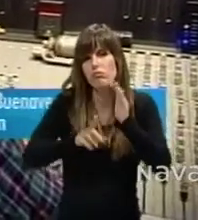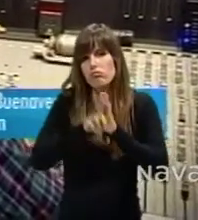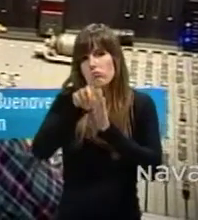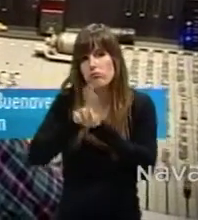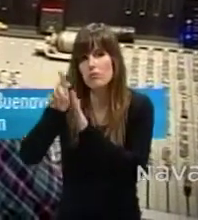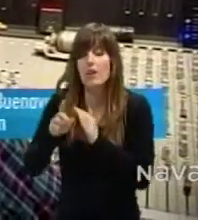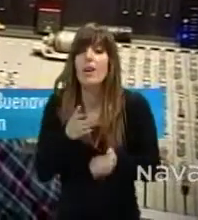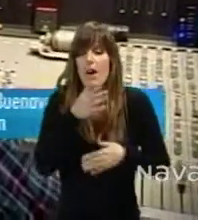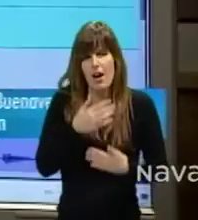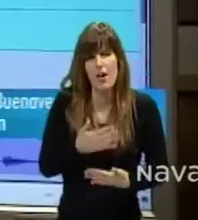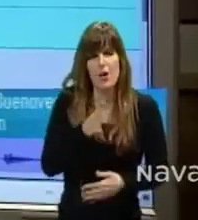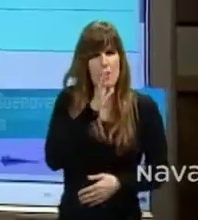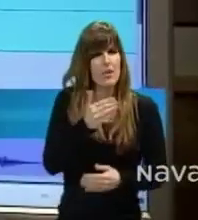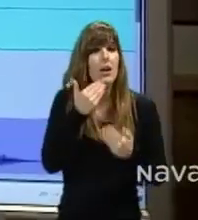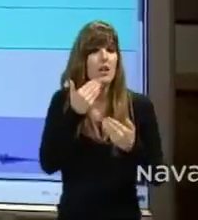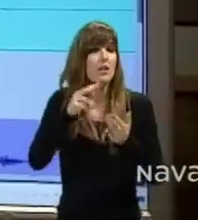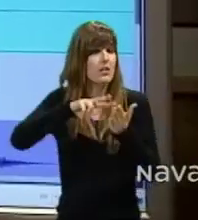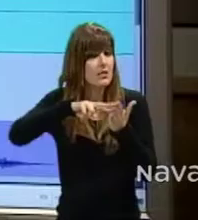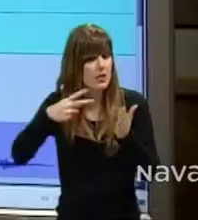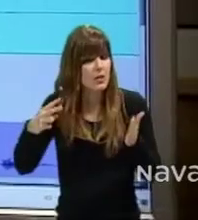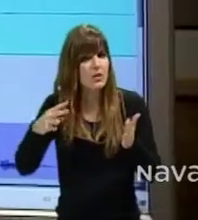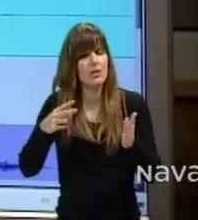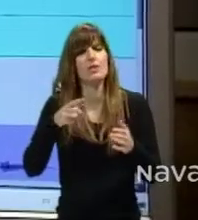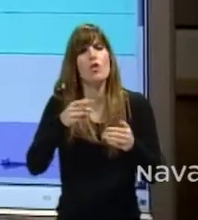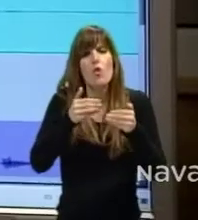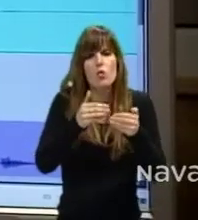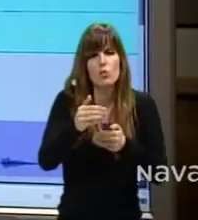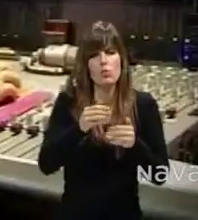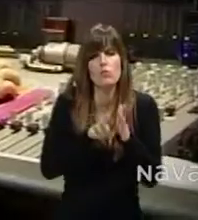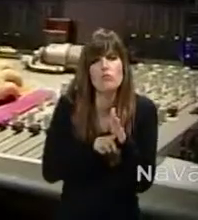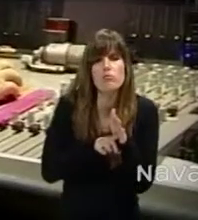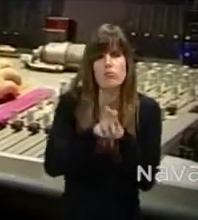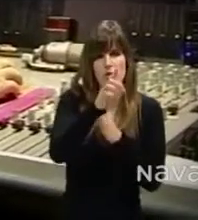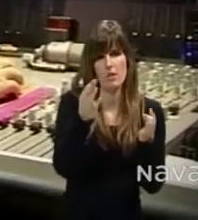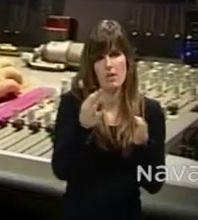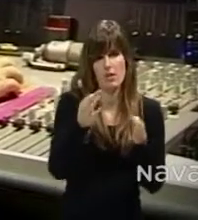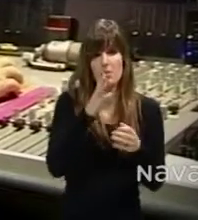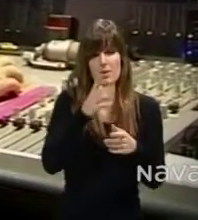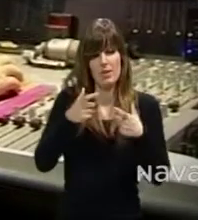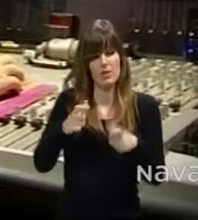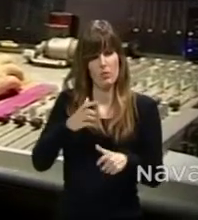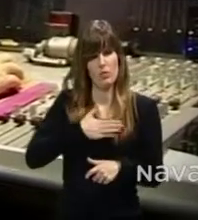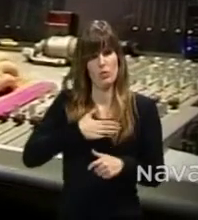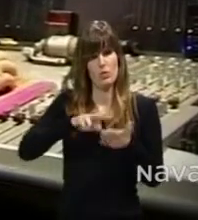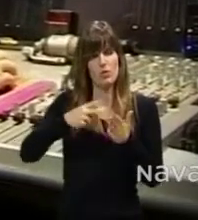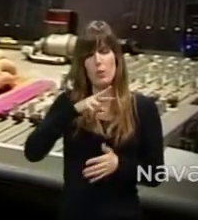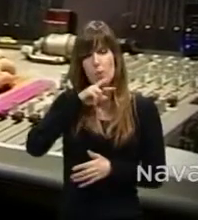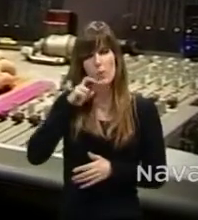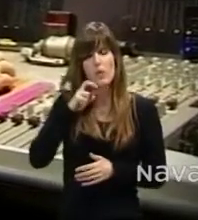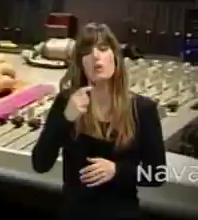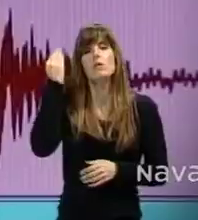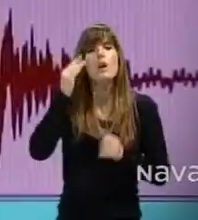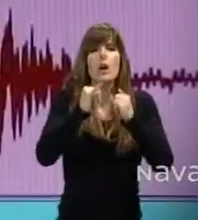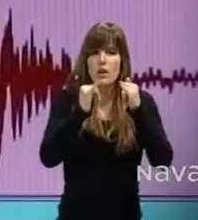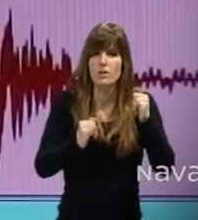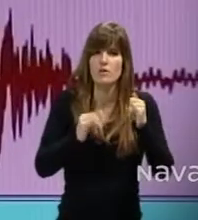dicho, y ahora más todavía, que las nuevas tecnologías tienen que ser un motor para el futuro en el momento en que empecemos a salir de aquí, porque algún día